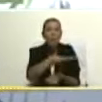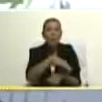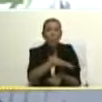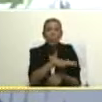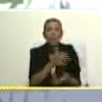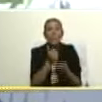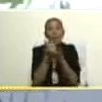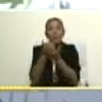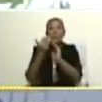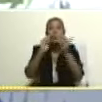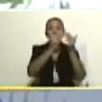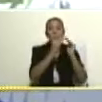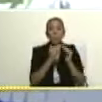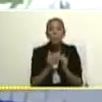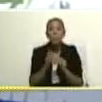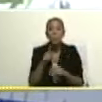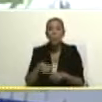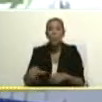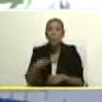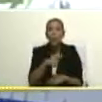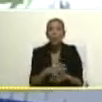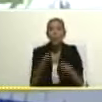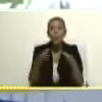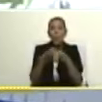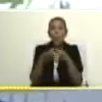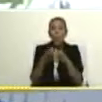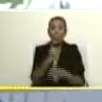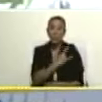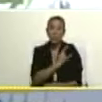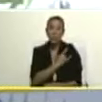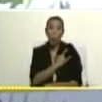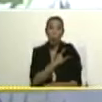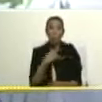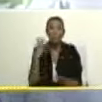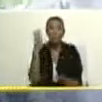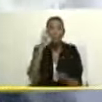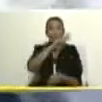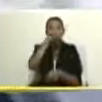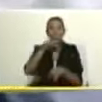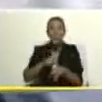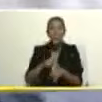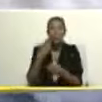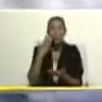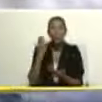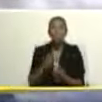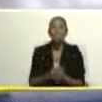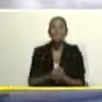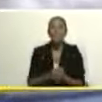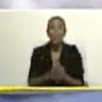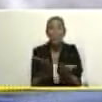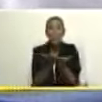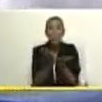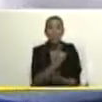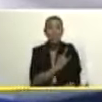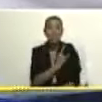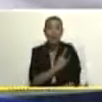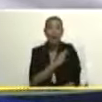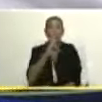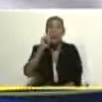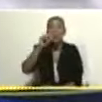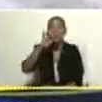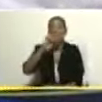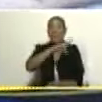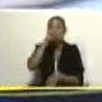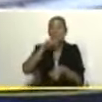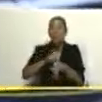para bien de la comunidad, un núcleo de la Universidad Pedagógica Experimental Libertador. Ah, la Universidad